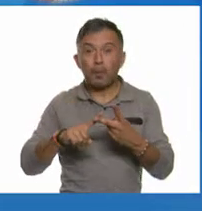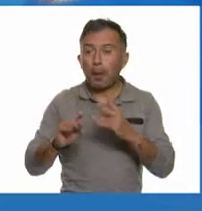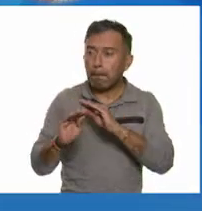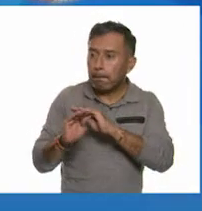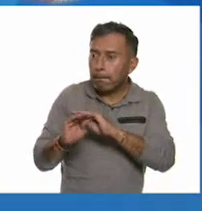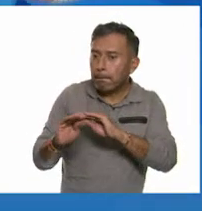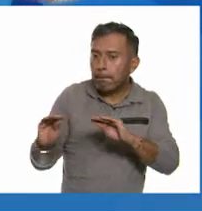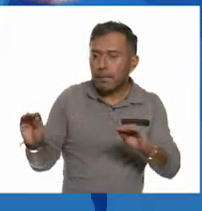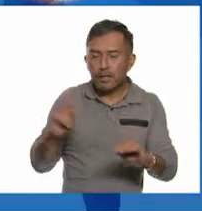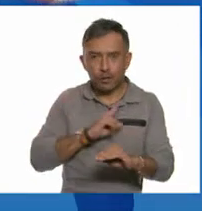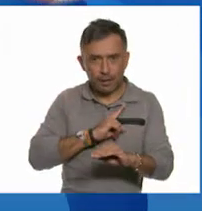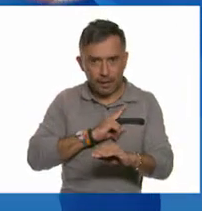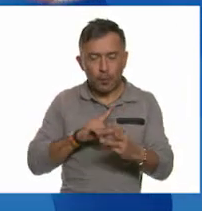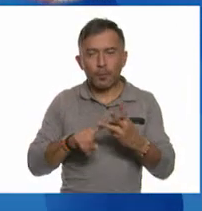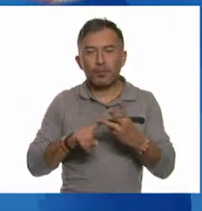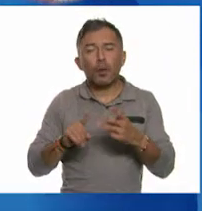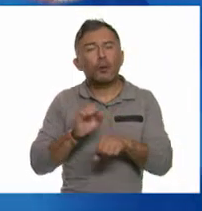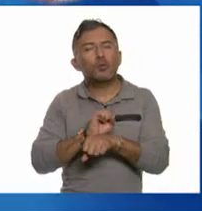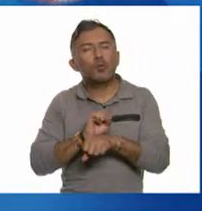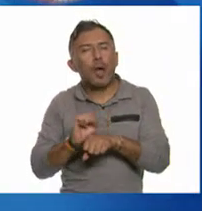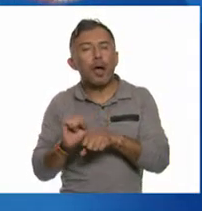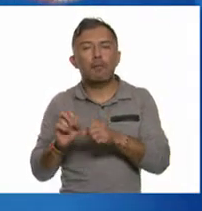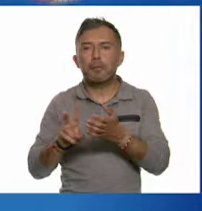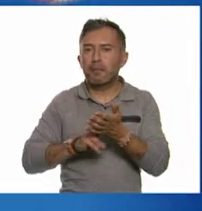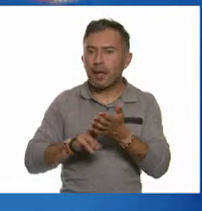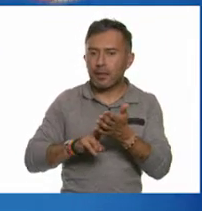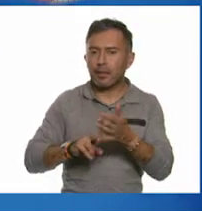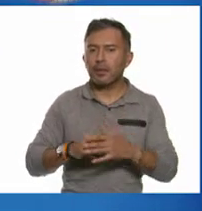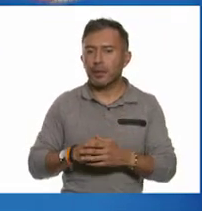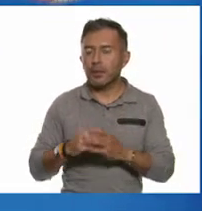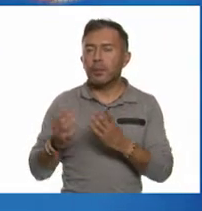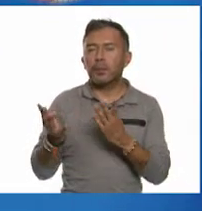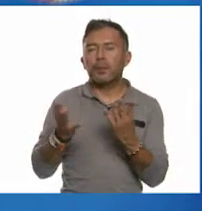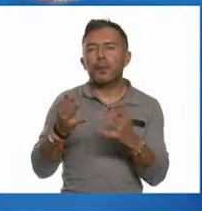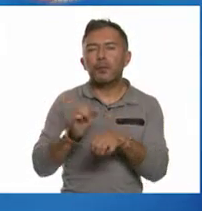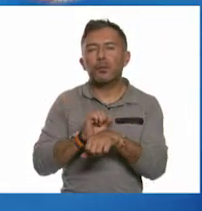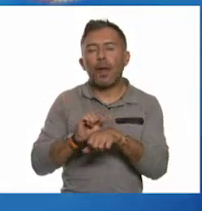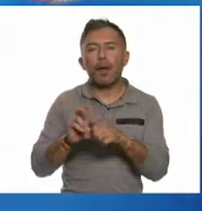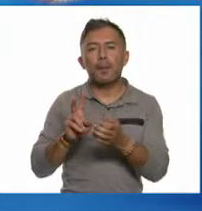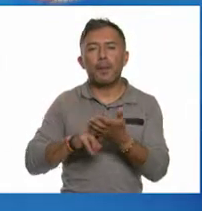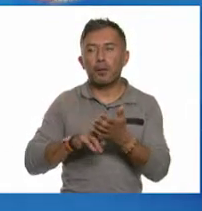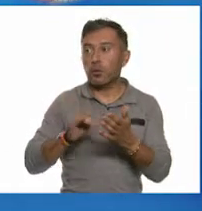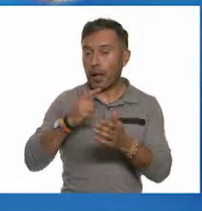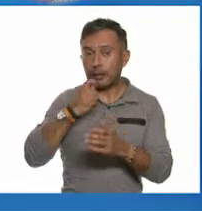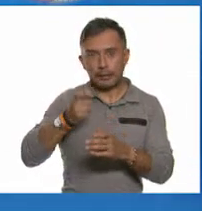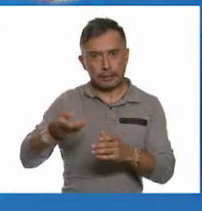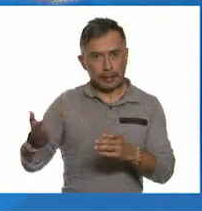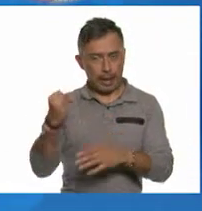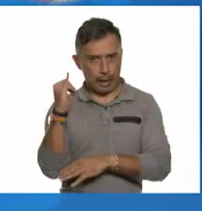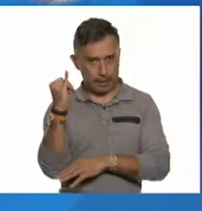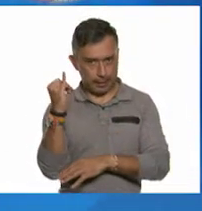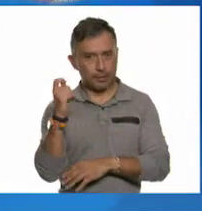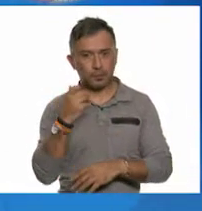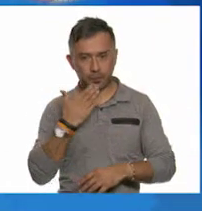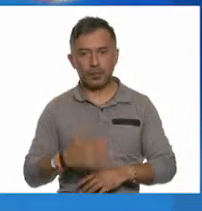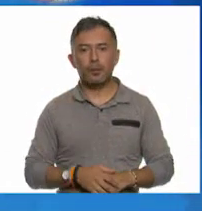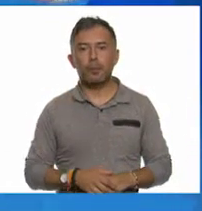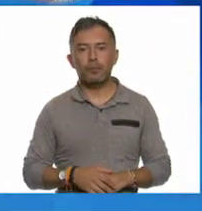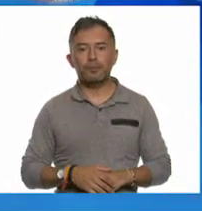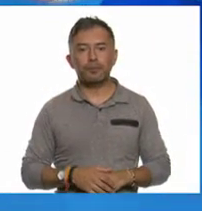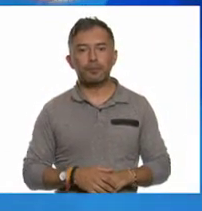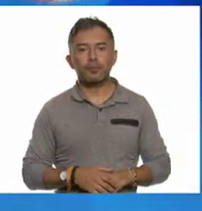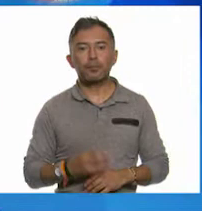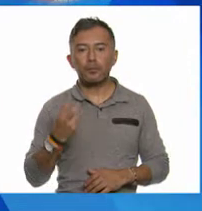solitario y luego suave y verde. Muy bien, y todas ellas hablan del jardín, Exacto. que es el escenario.